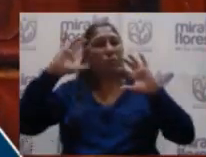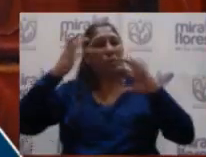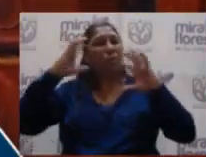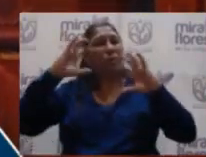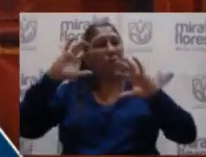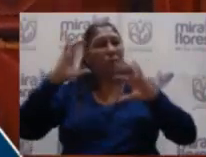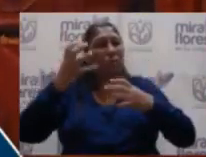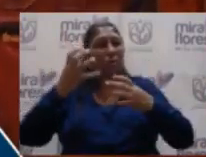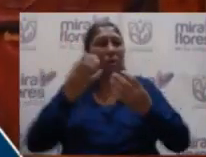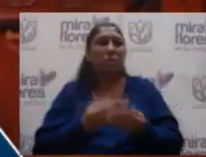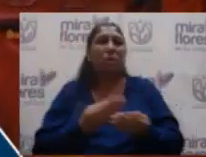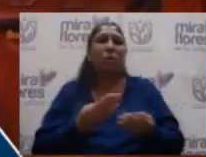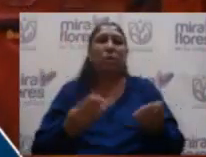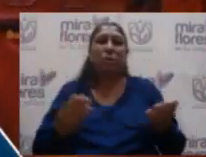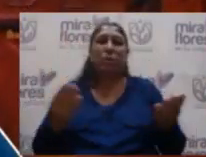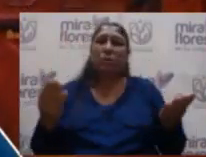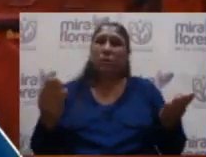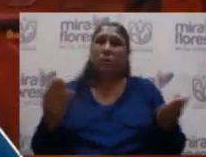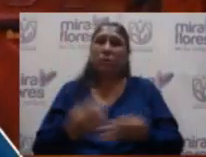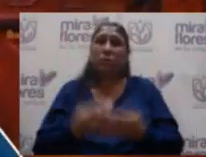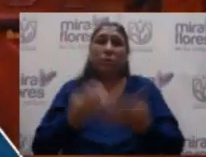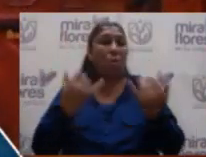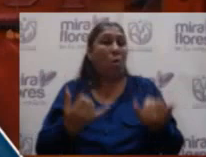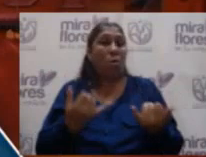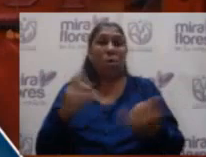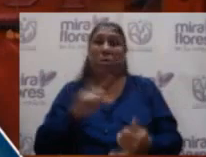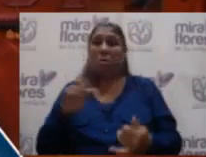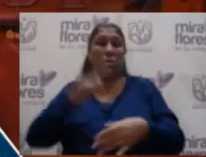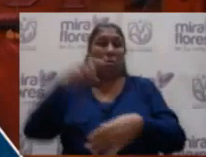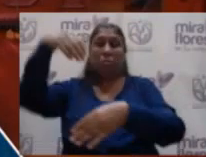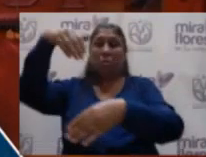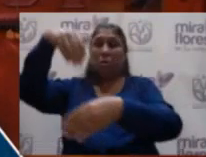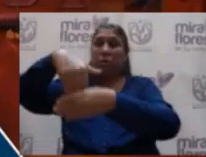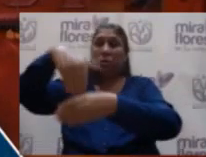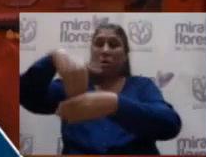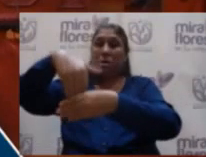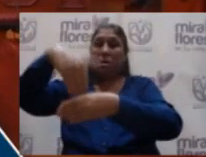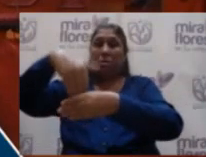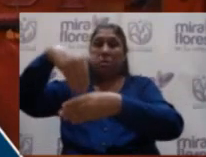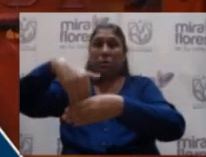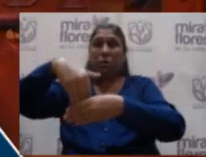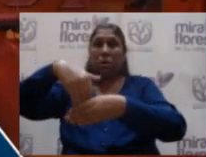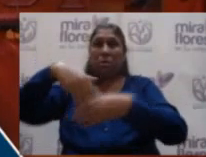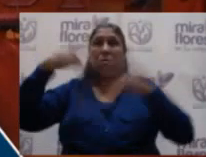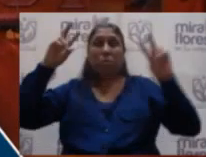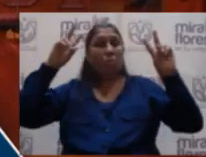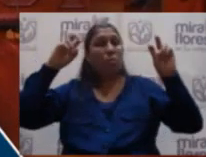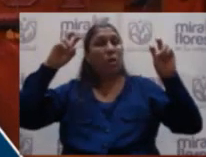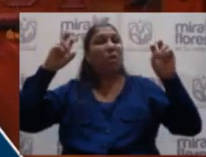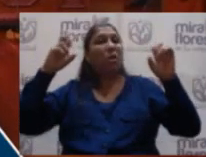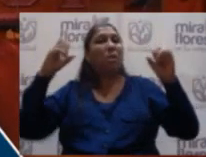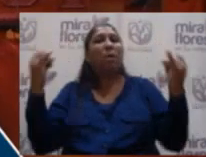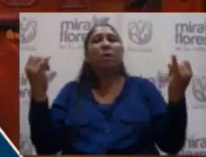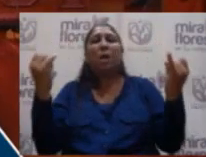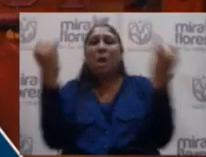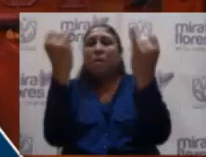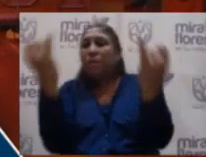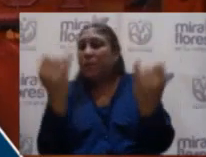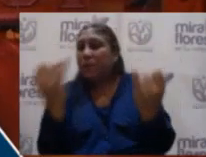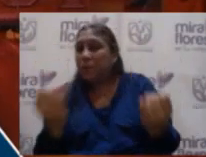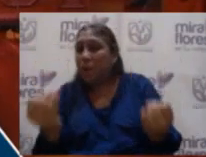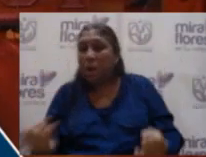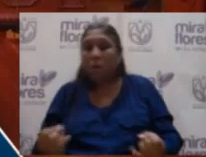cosas. Aquí no estamos nosotros votando el tema de los diseños de las ciclovías o cosas por el